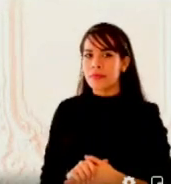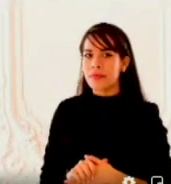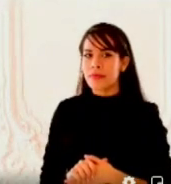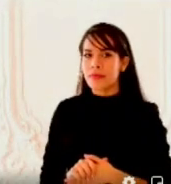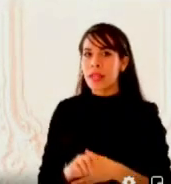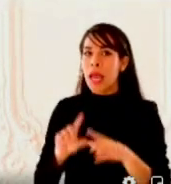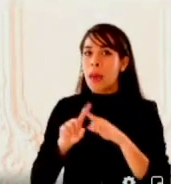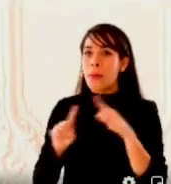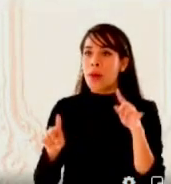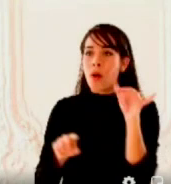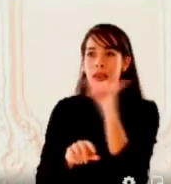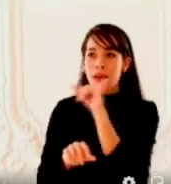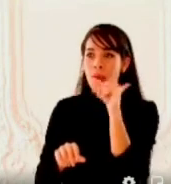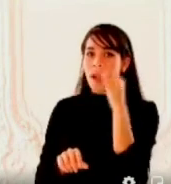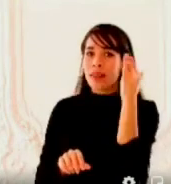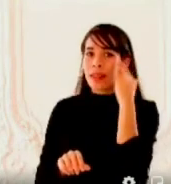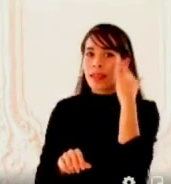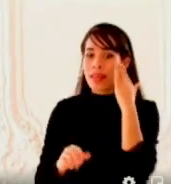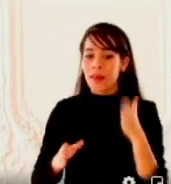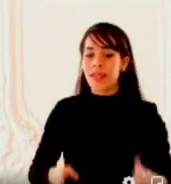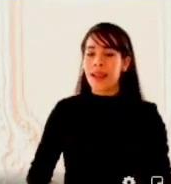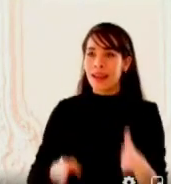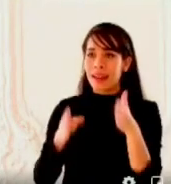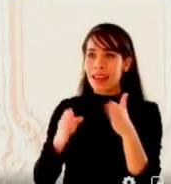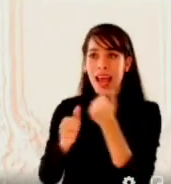un problema de seguridad vial.